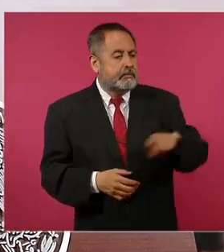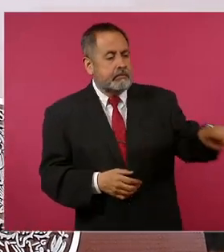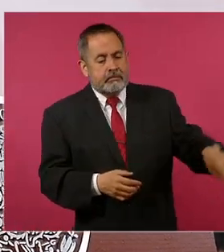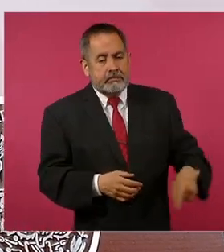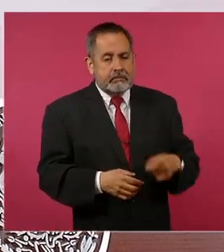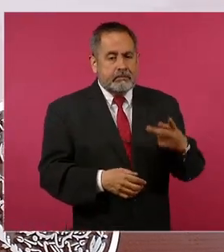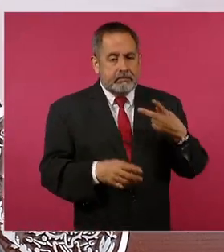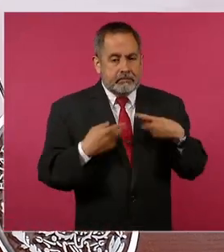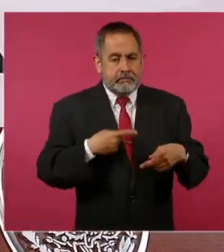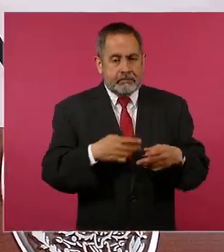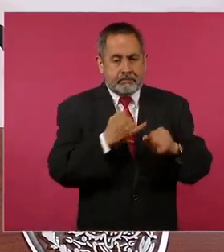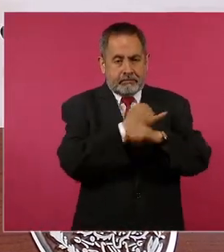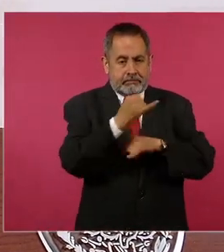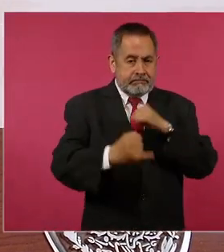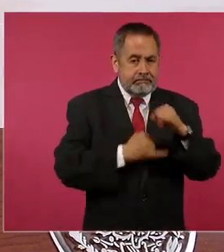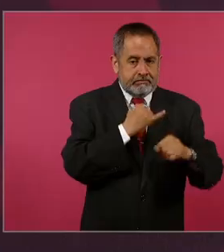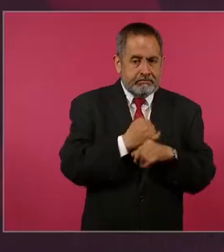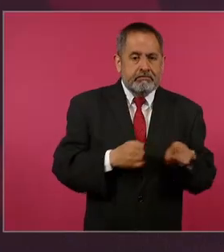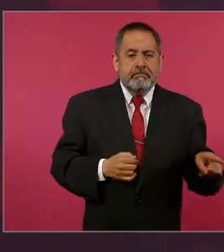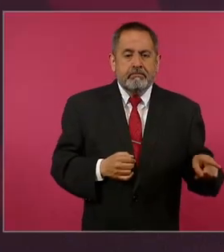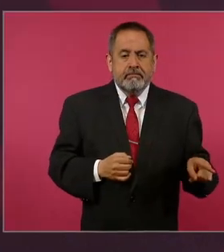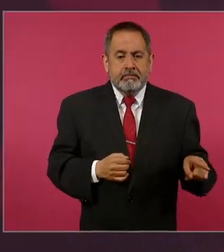inversionistas extranjeros decían: